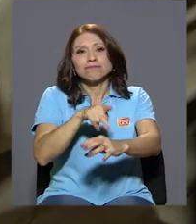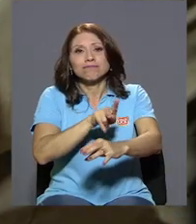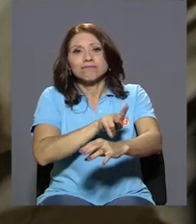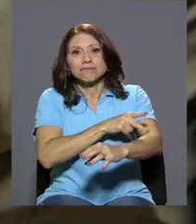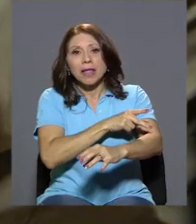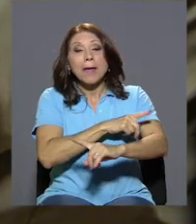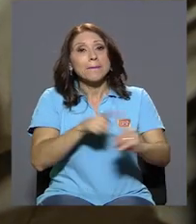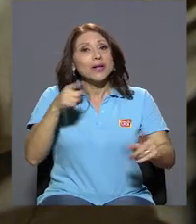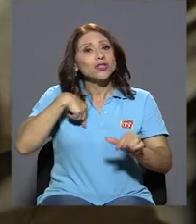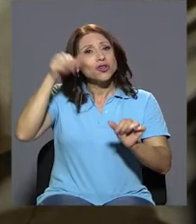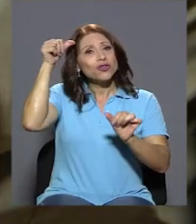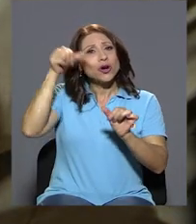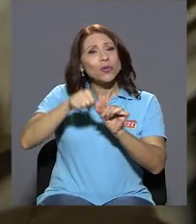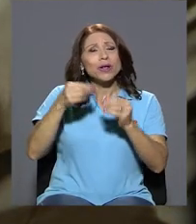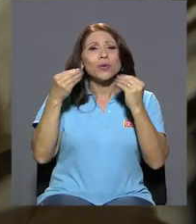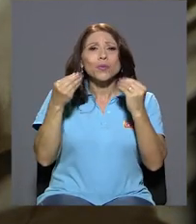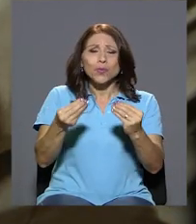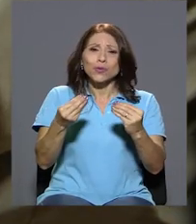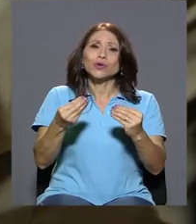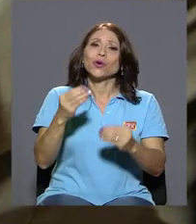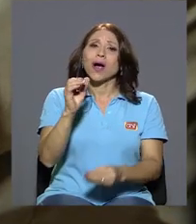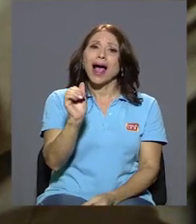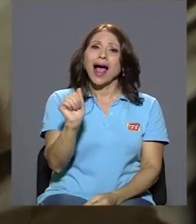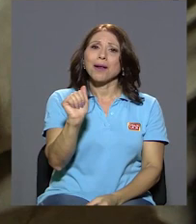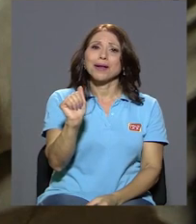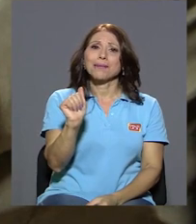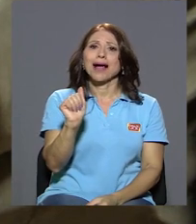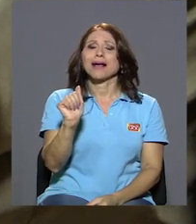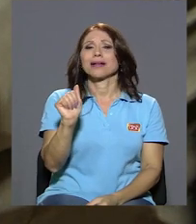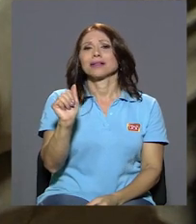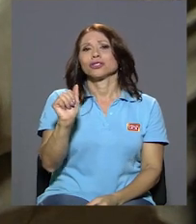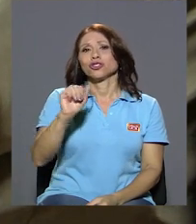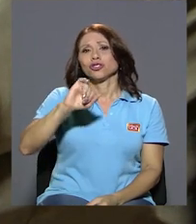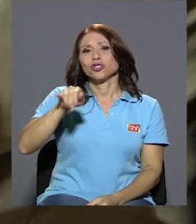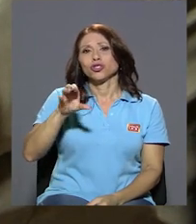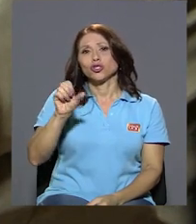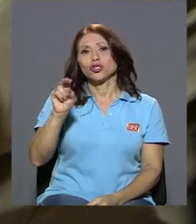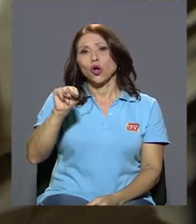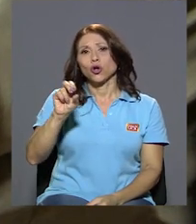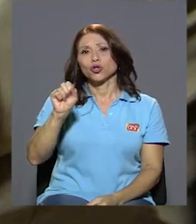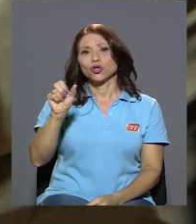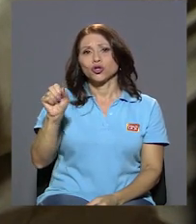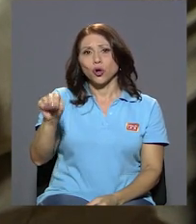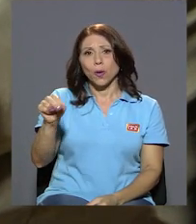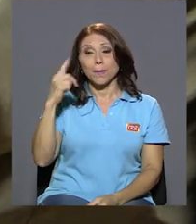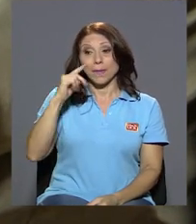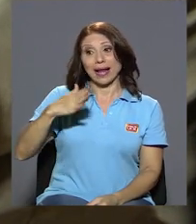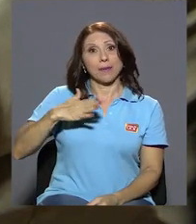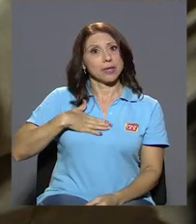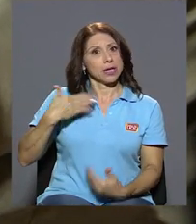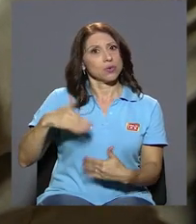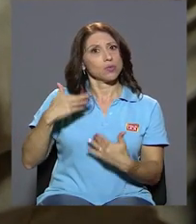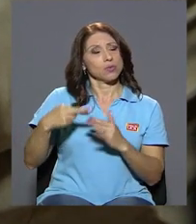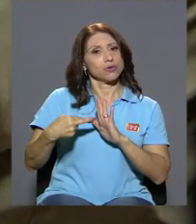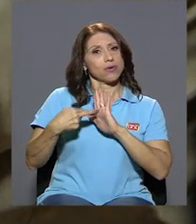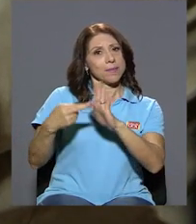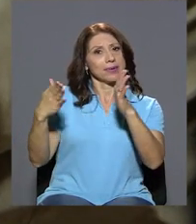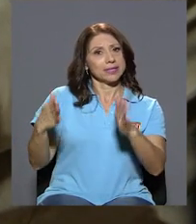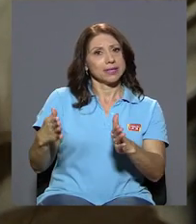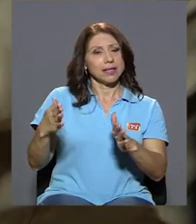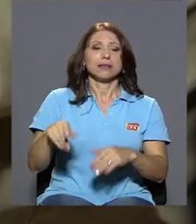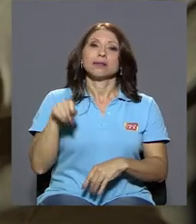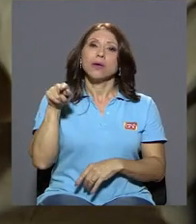y me gusta citar mucho al behrman johnson que para mí es el más mejor y el mayor de ellos